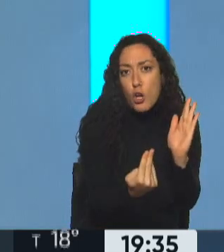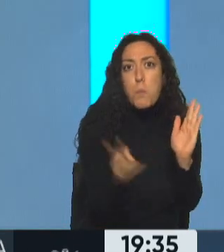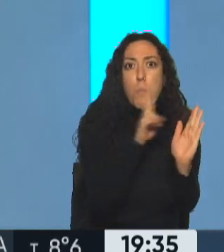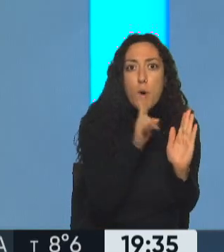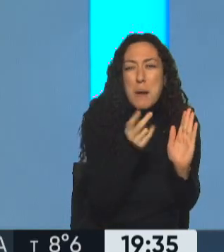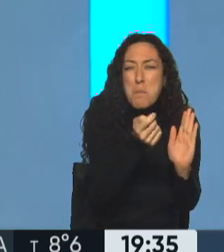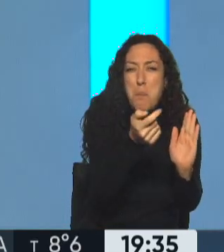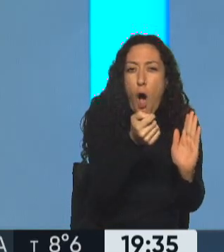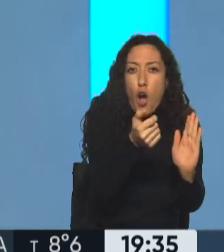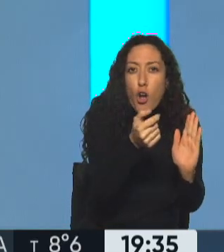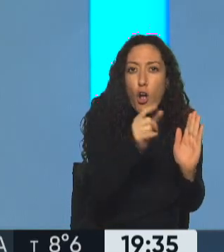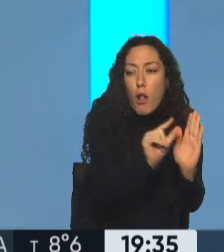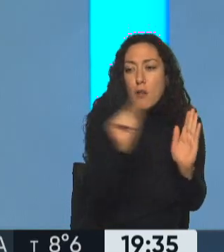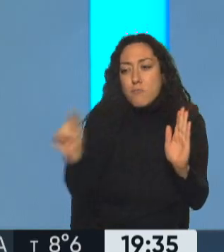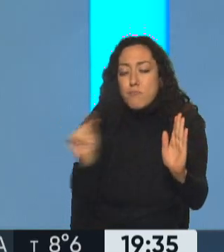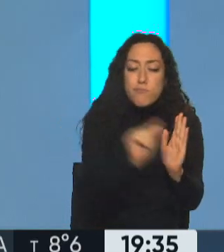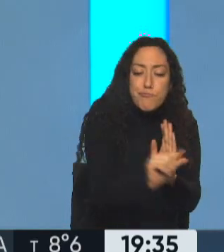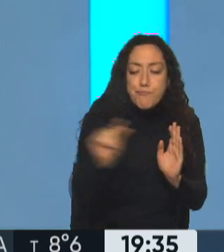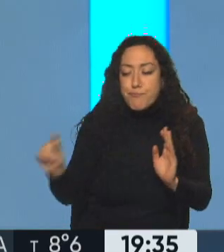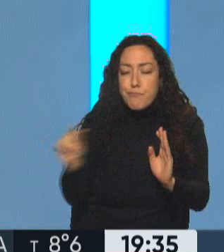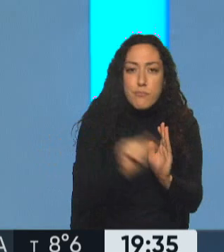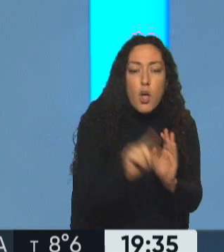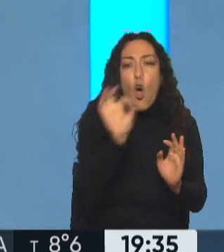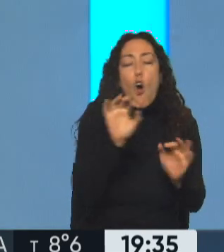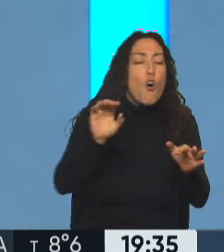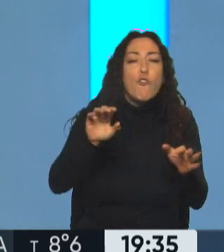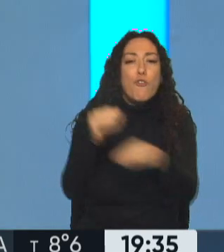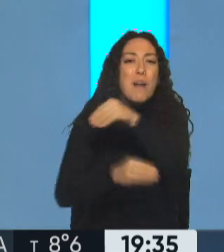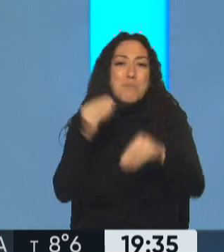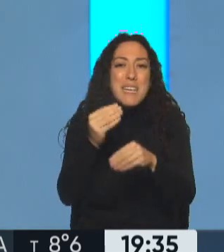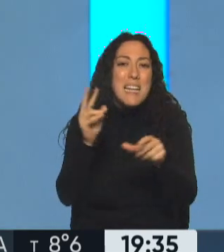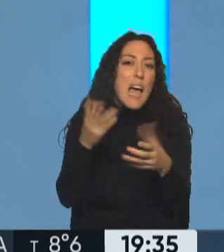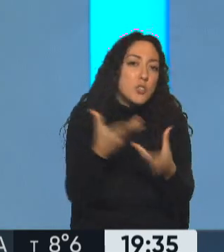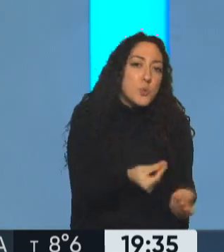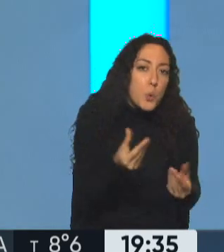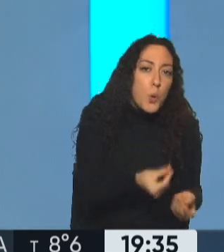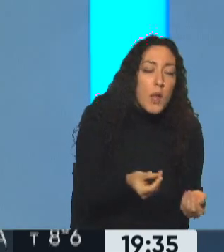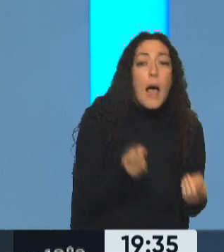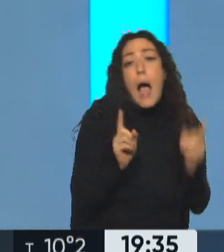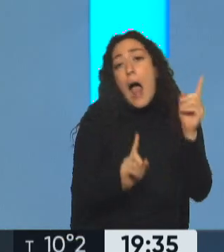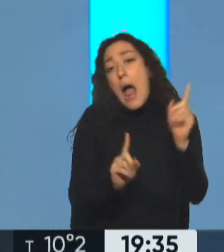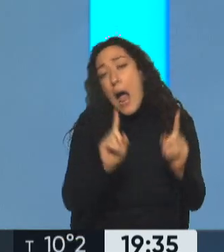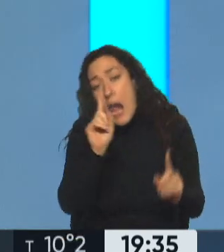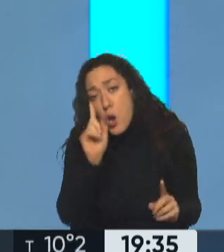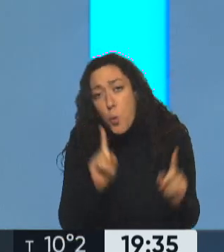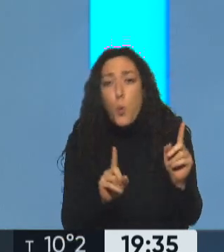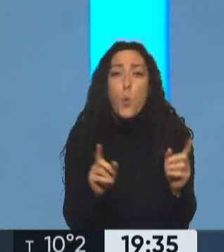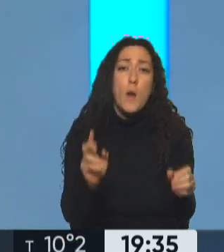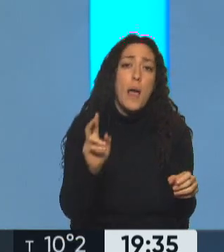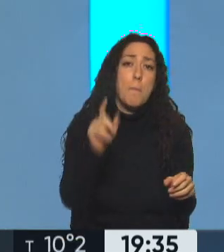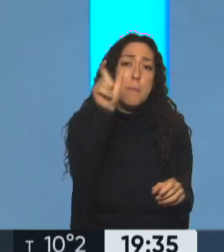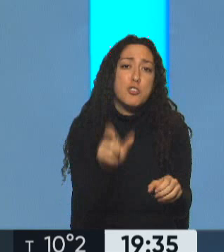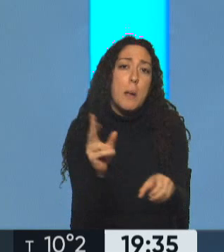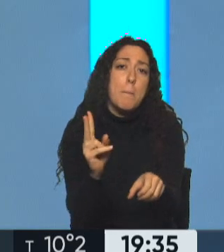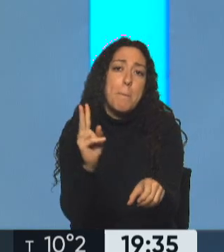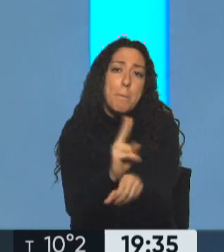derivar estos tiempos de cuidado en algún otro familiar, muy poquitas pagar para esos. O sea que la verdad que es